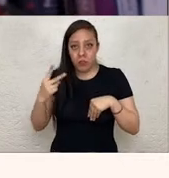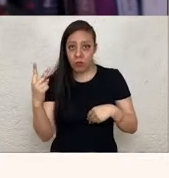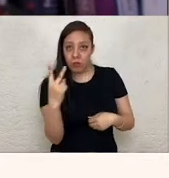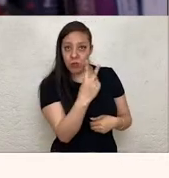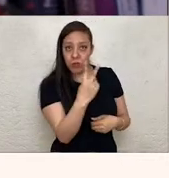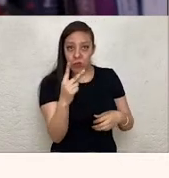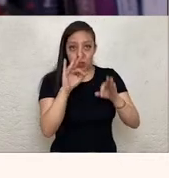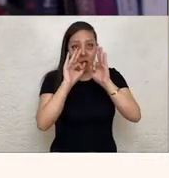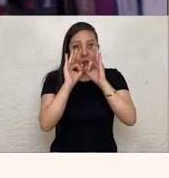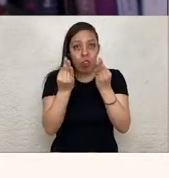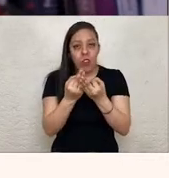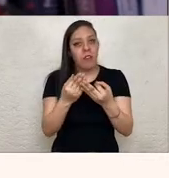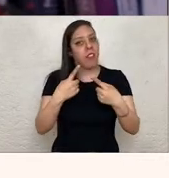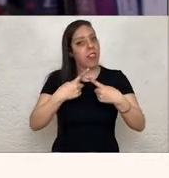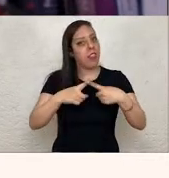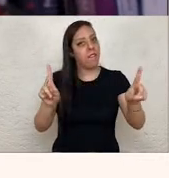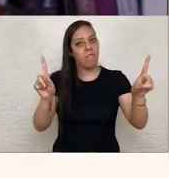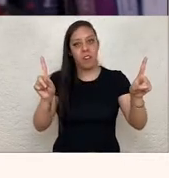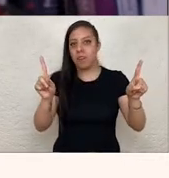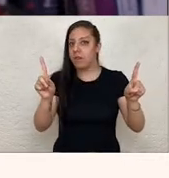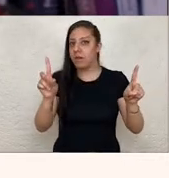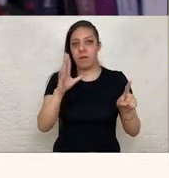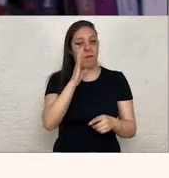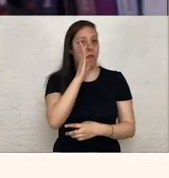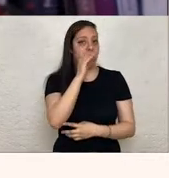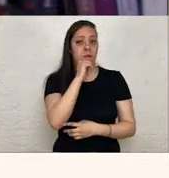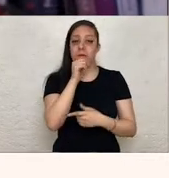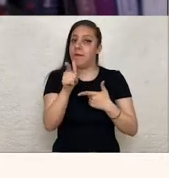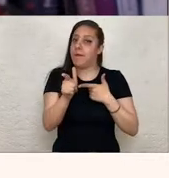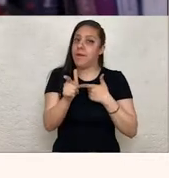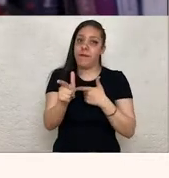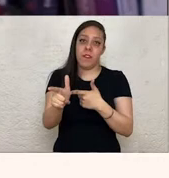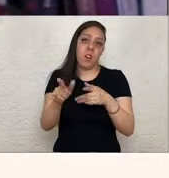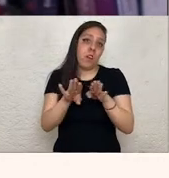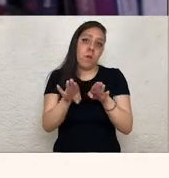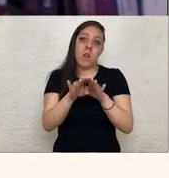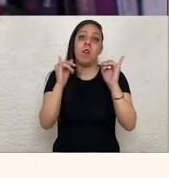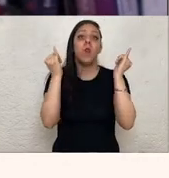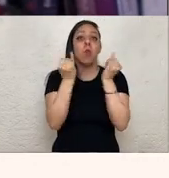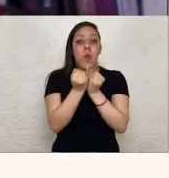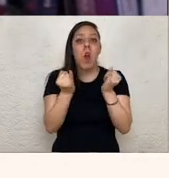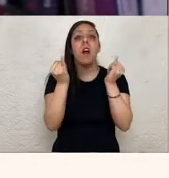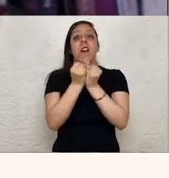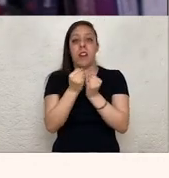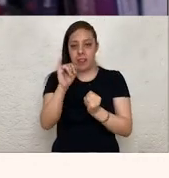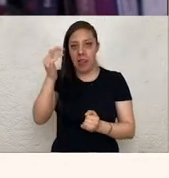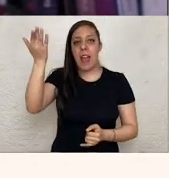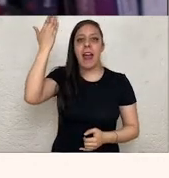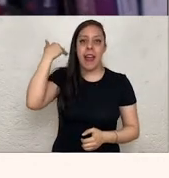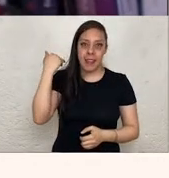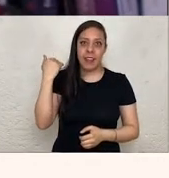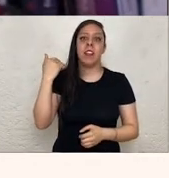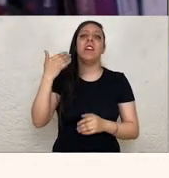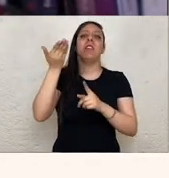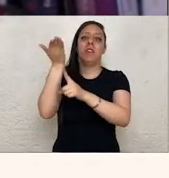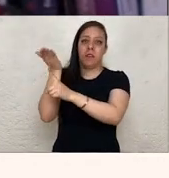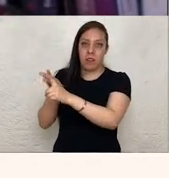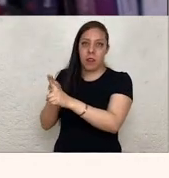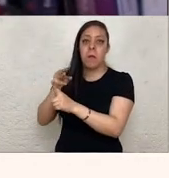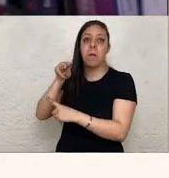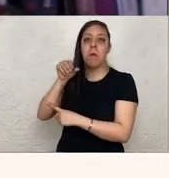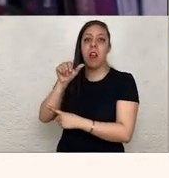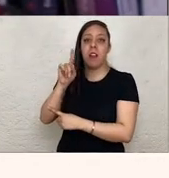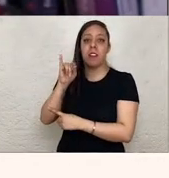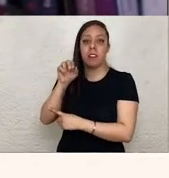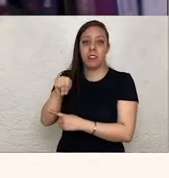dos maneras de entender la identidad, pues simplemente no podían durar como no duraron, pero Malintzin hizo